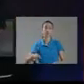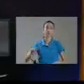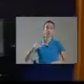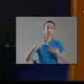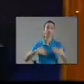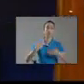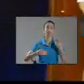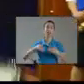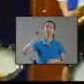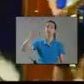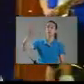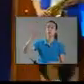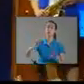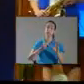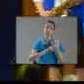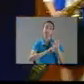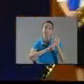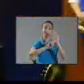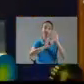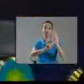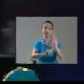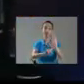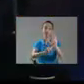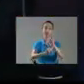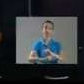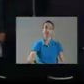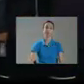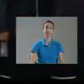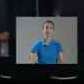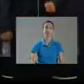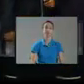David en su presencia,